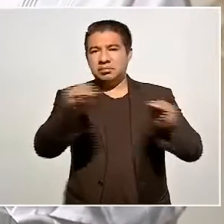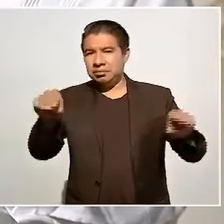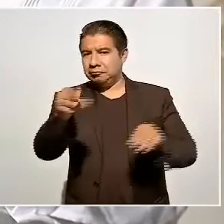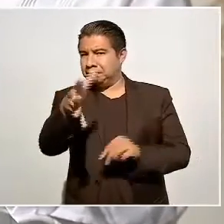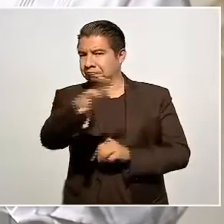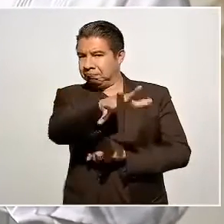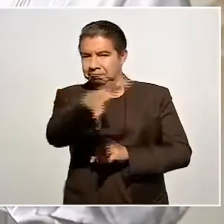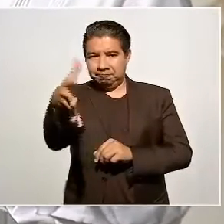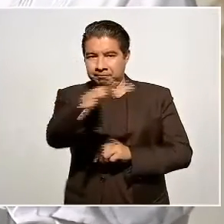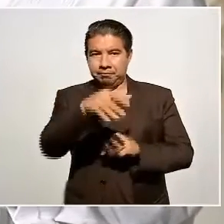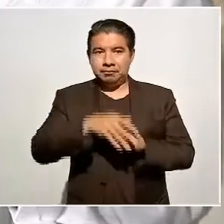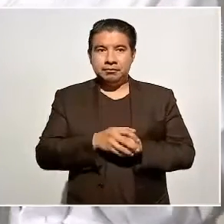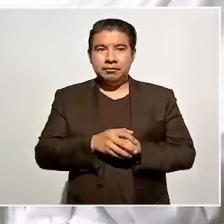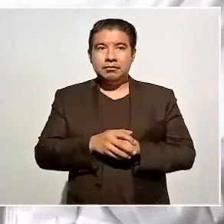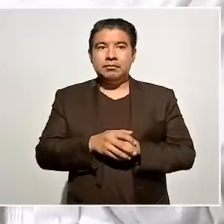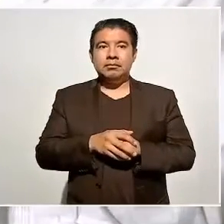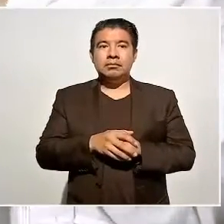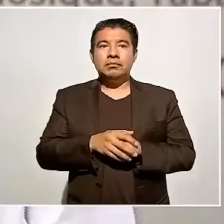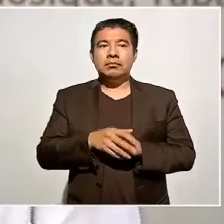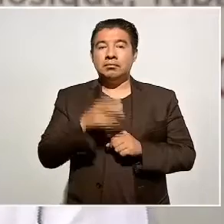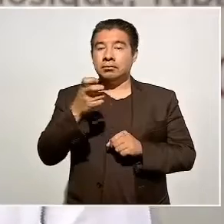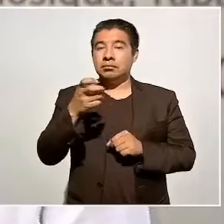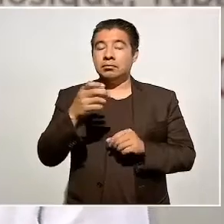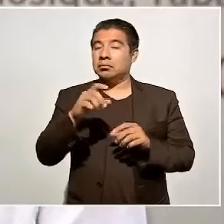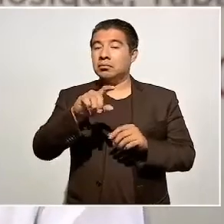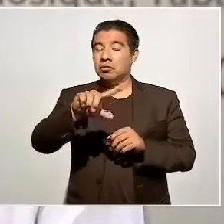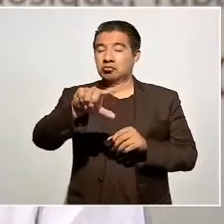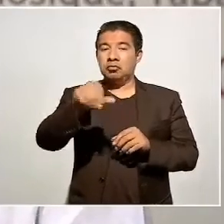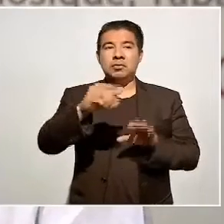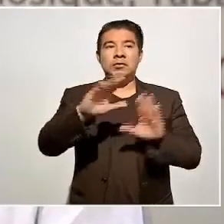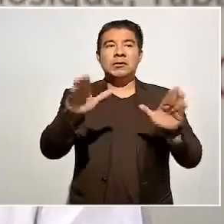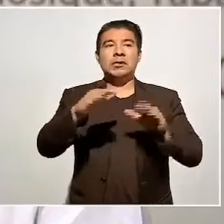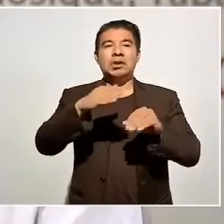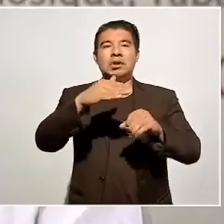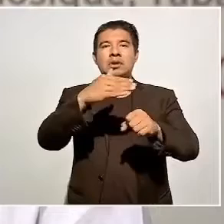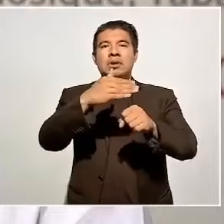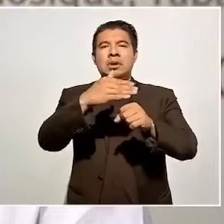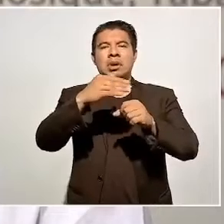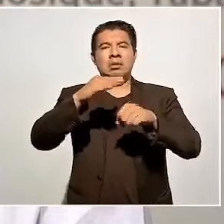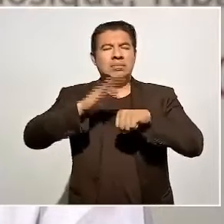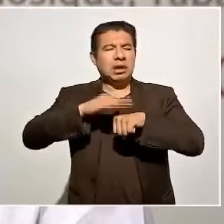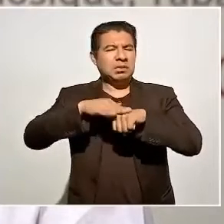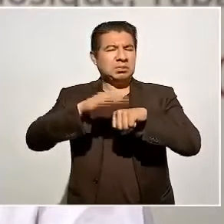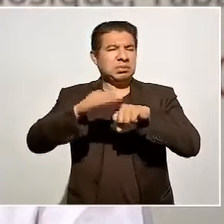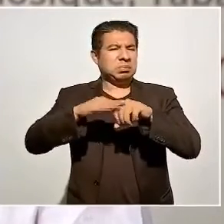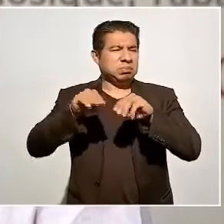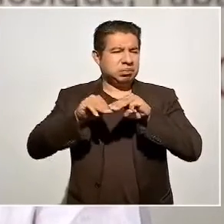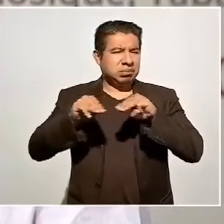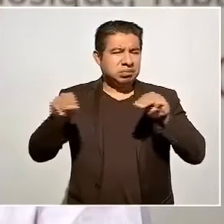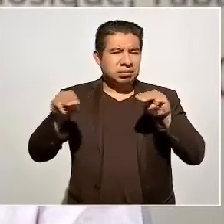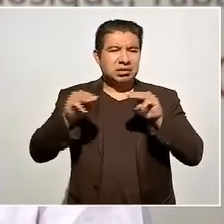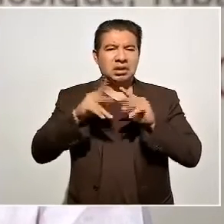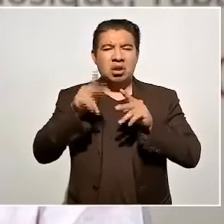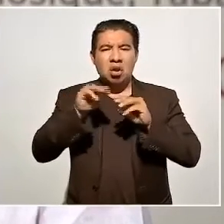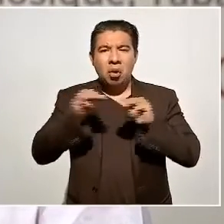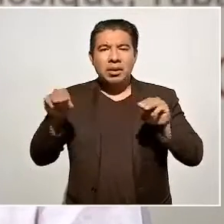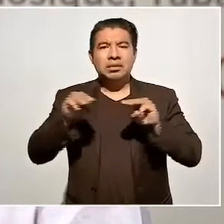posteriormente se construyeron miles de kilómetros de vías